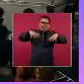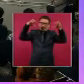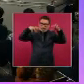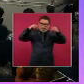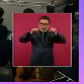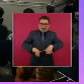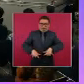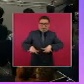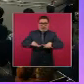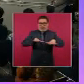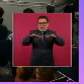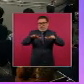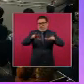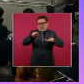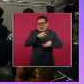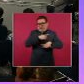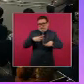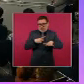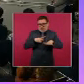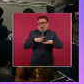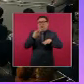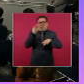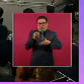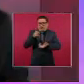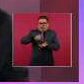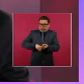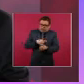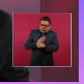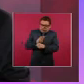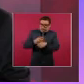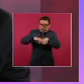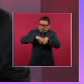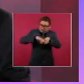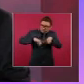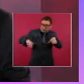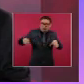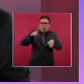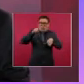y no se debe de inundar, y luego